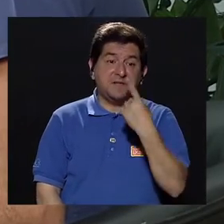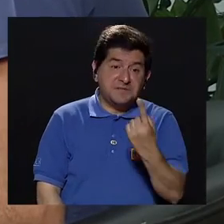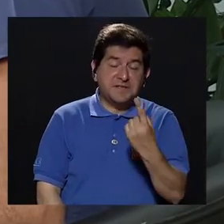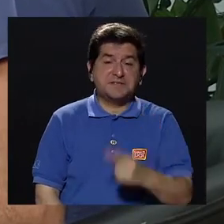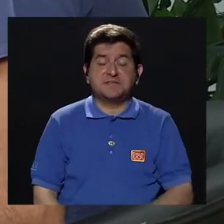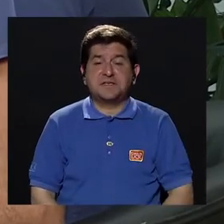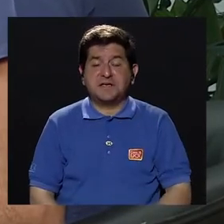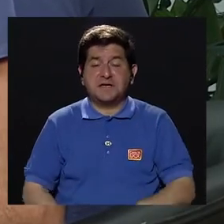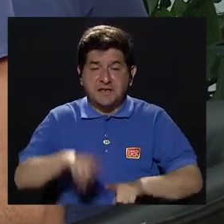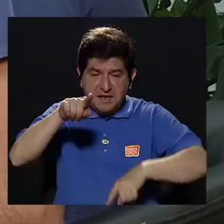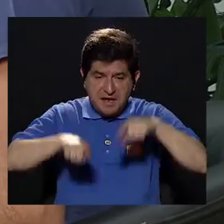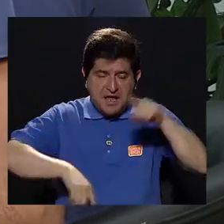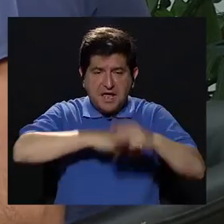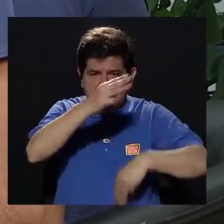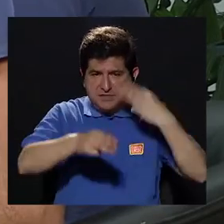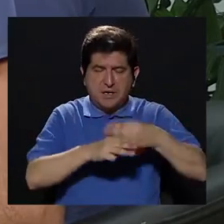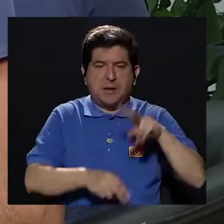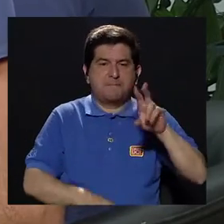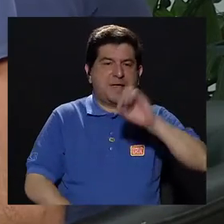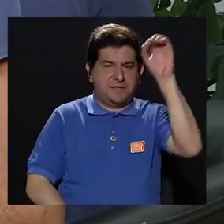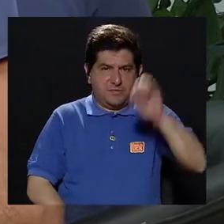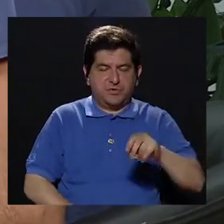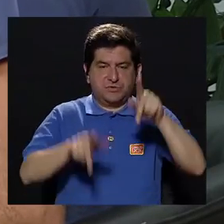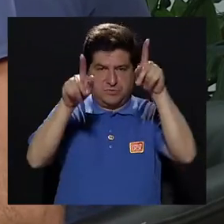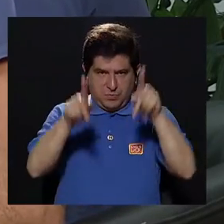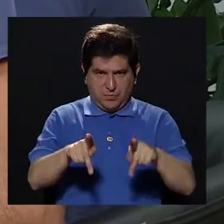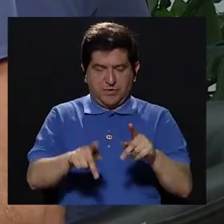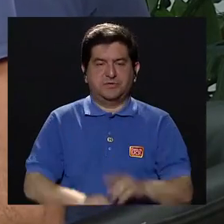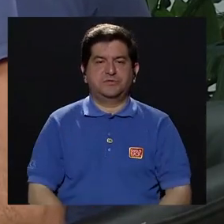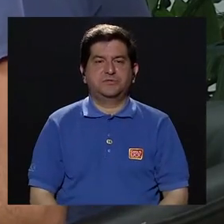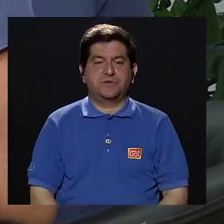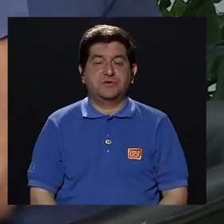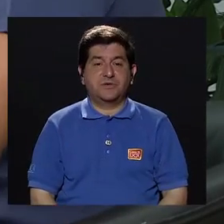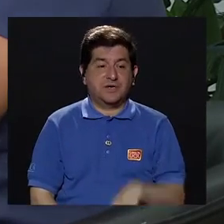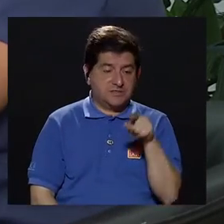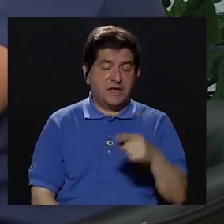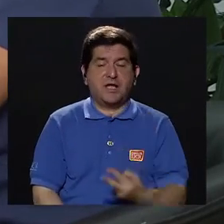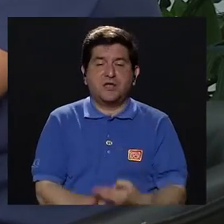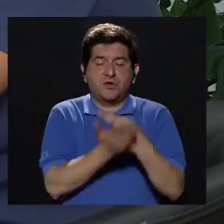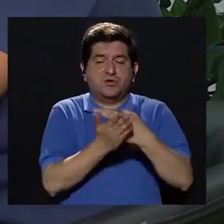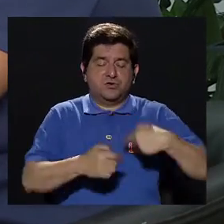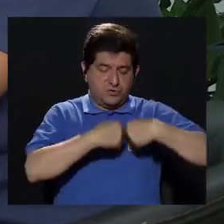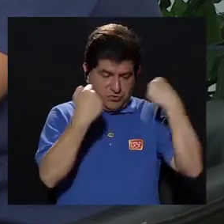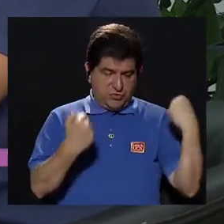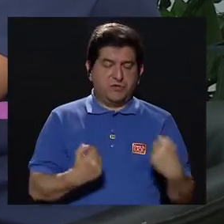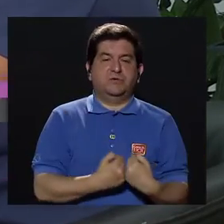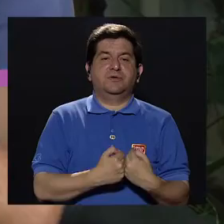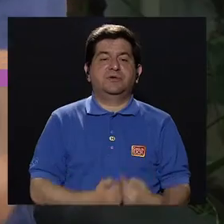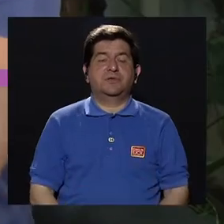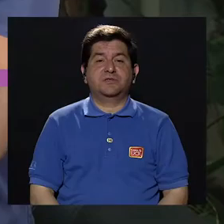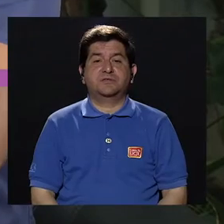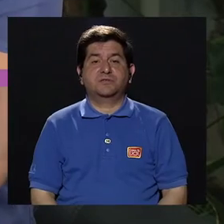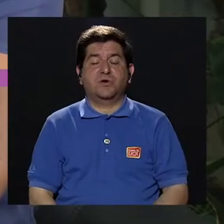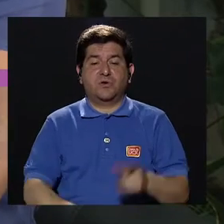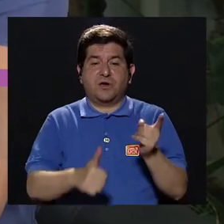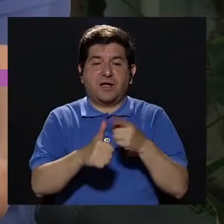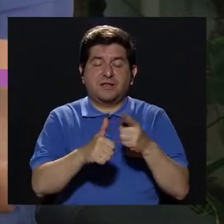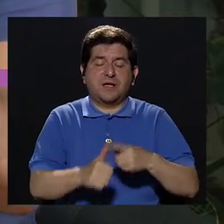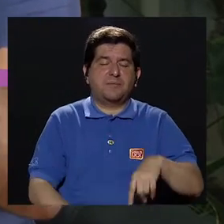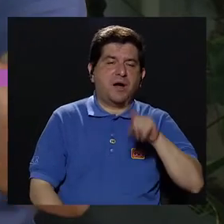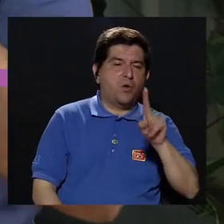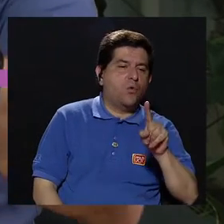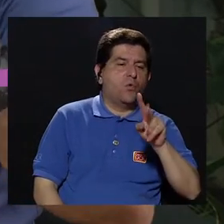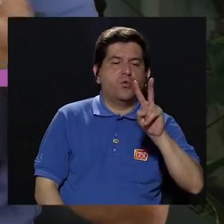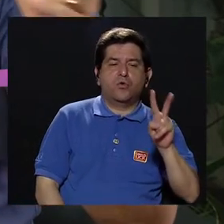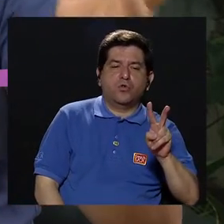Y se dice en las estadísticas mundiales que el 20% de las personas que realizan rehabilitación cardíaca, llámese fase